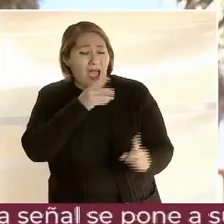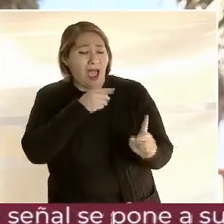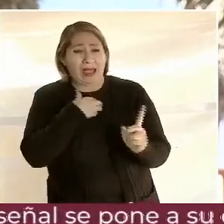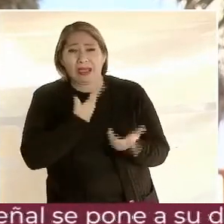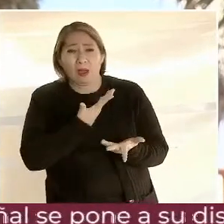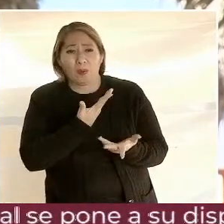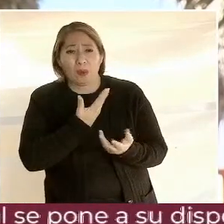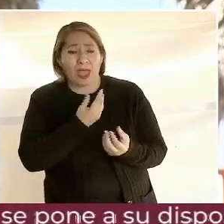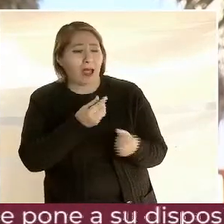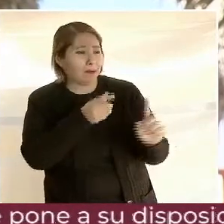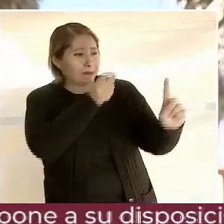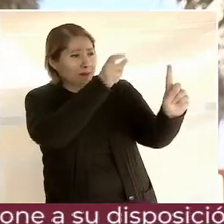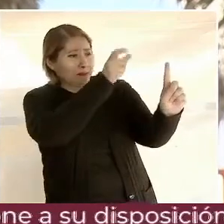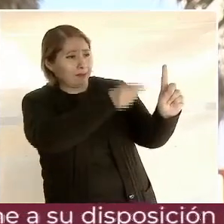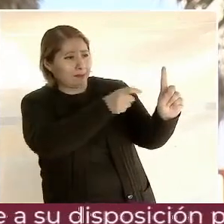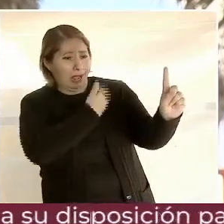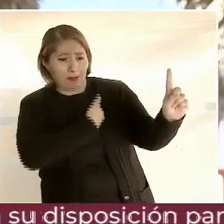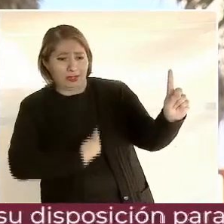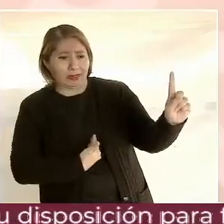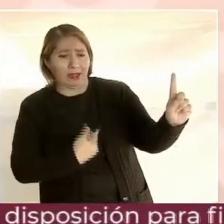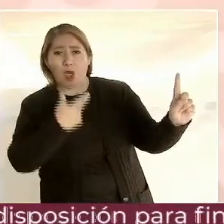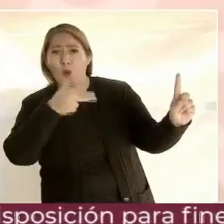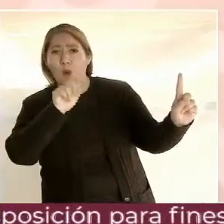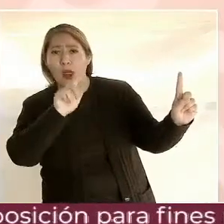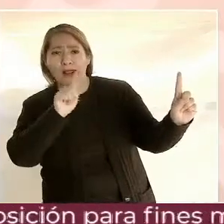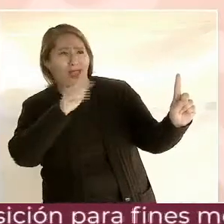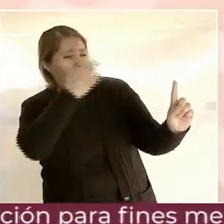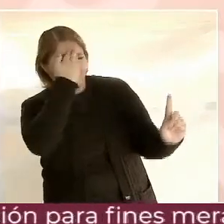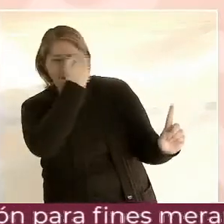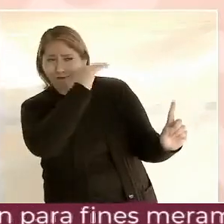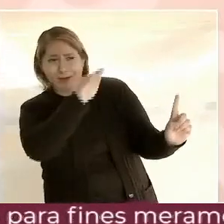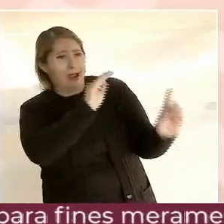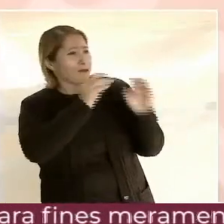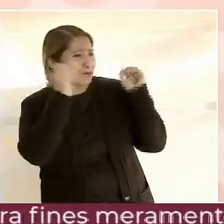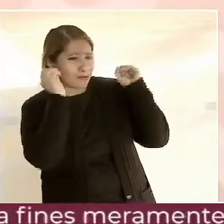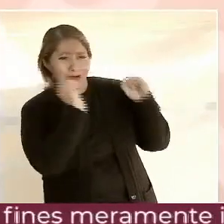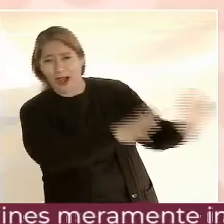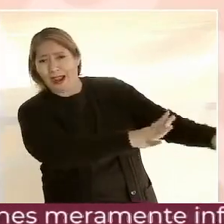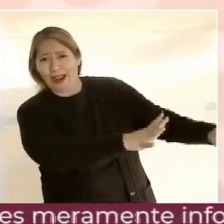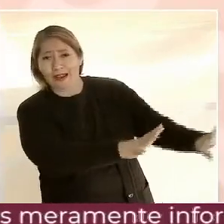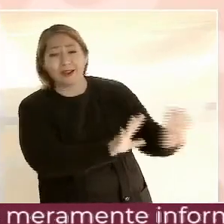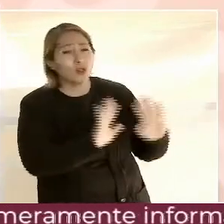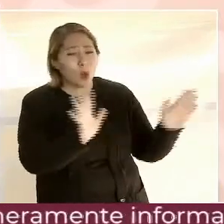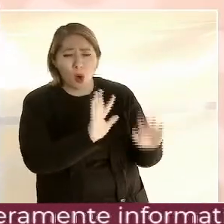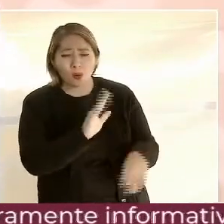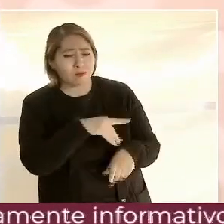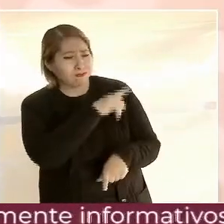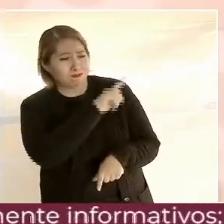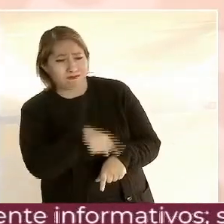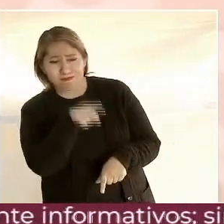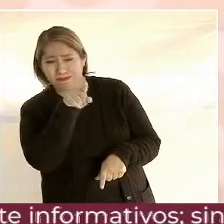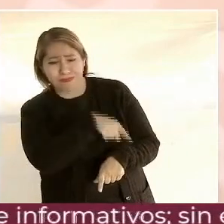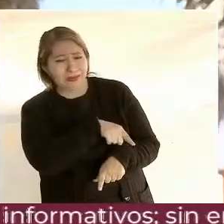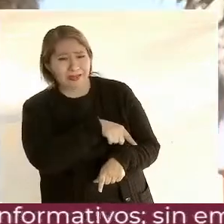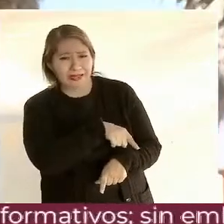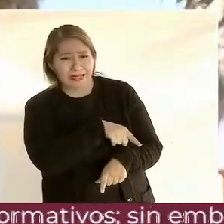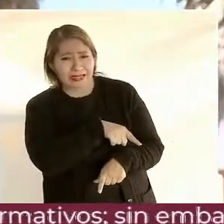desconocer y reprobar inmediatamente semejantes